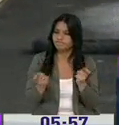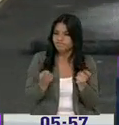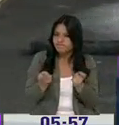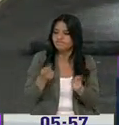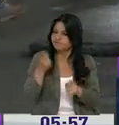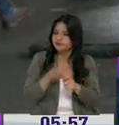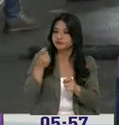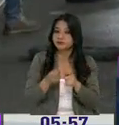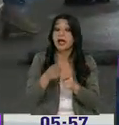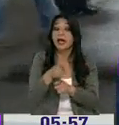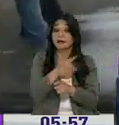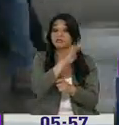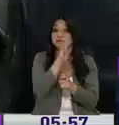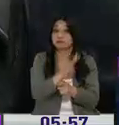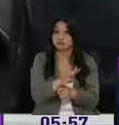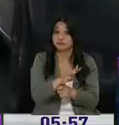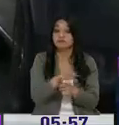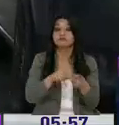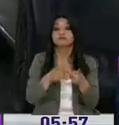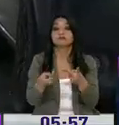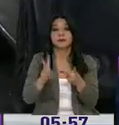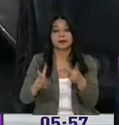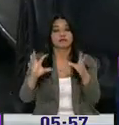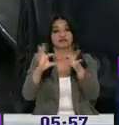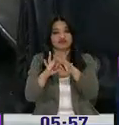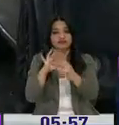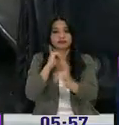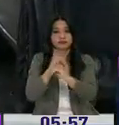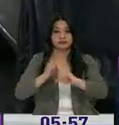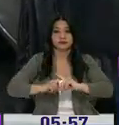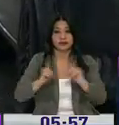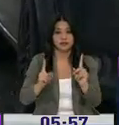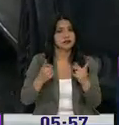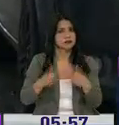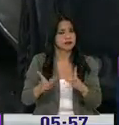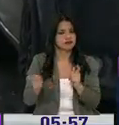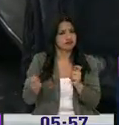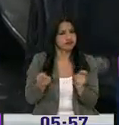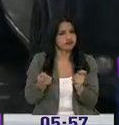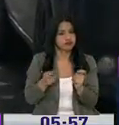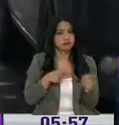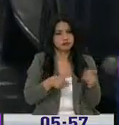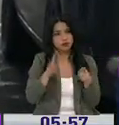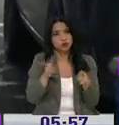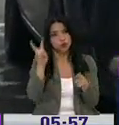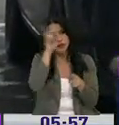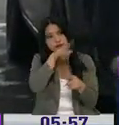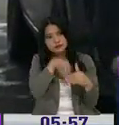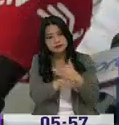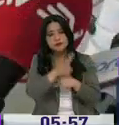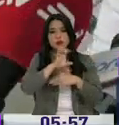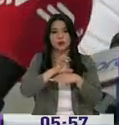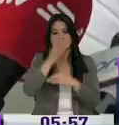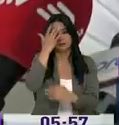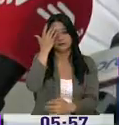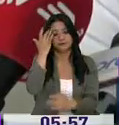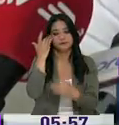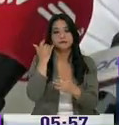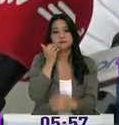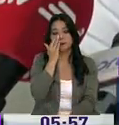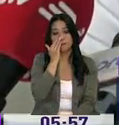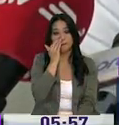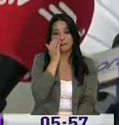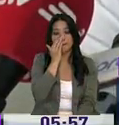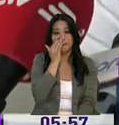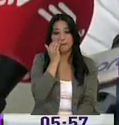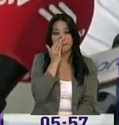Ministerio de Salud Pública, en coordinación con otras entidades, realizan estricto control a los turistas que ingresan al país. Migración va a